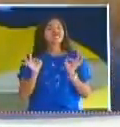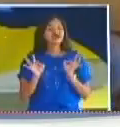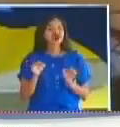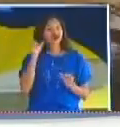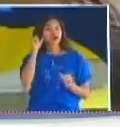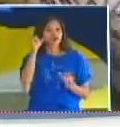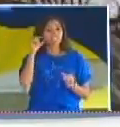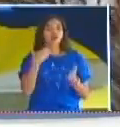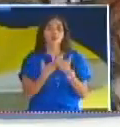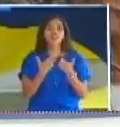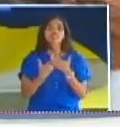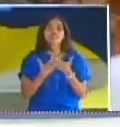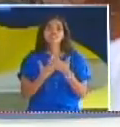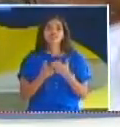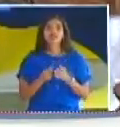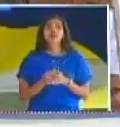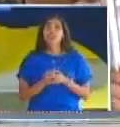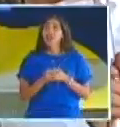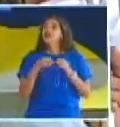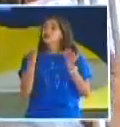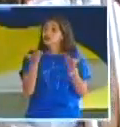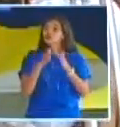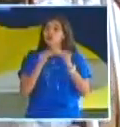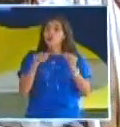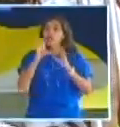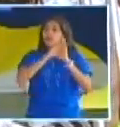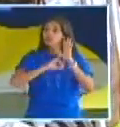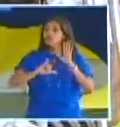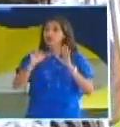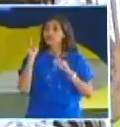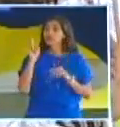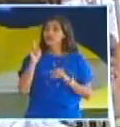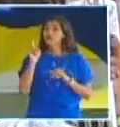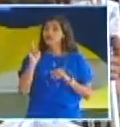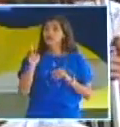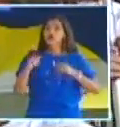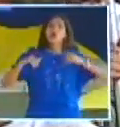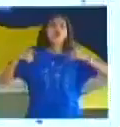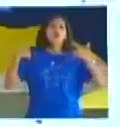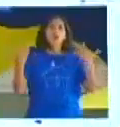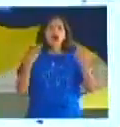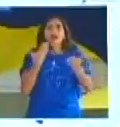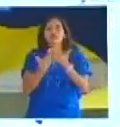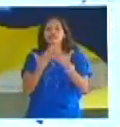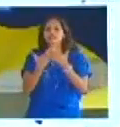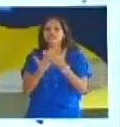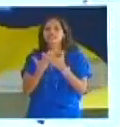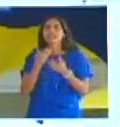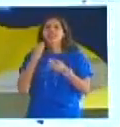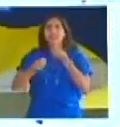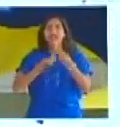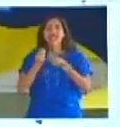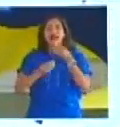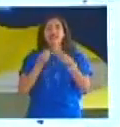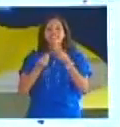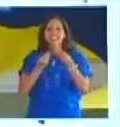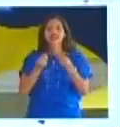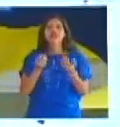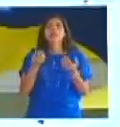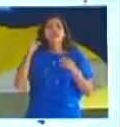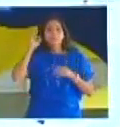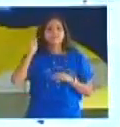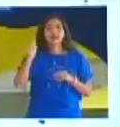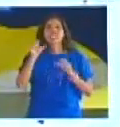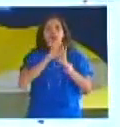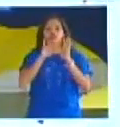los planteamientos. ¿Cómo ven ustedes la constituyente? ¿Cuáles son los planteamientos que quieren hacer para la